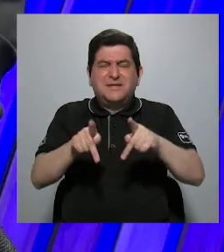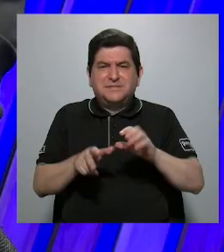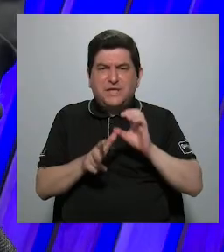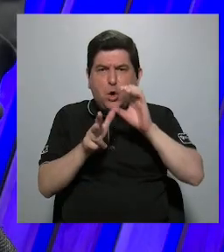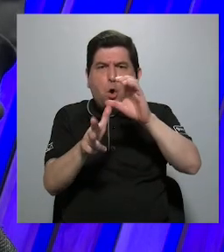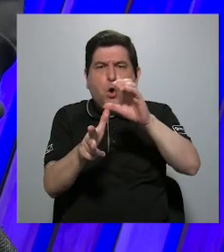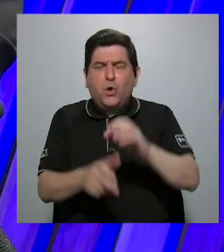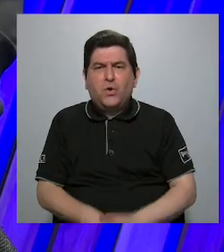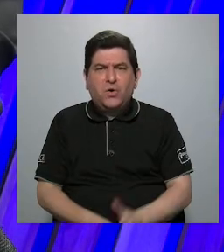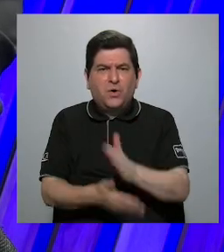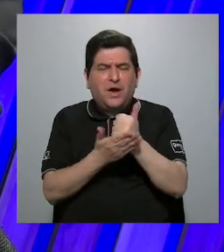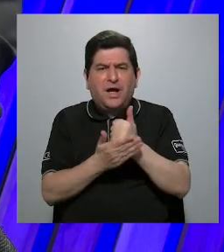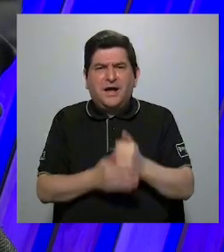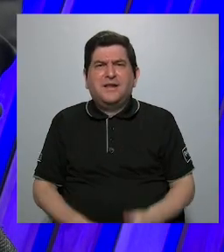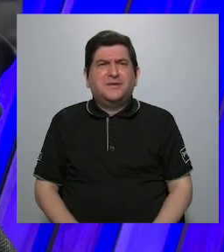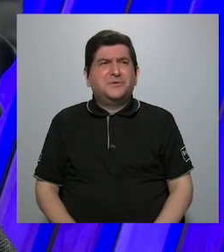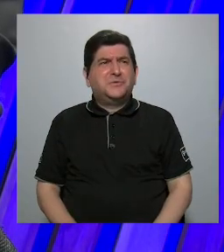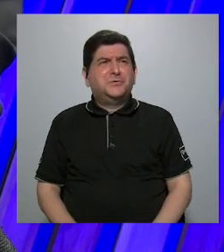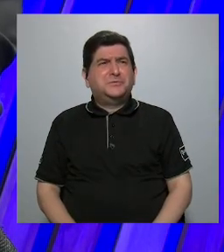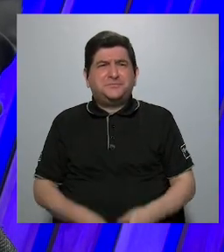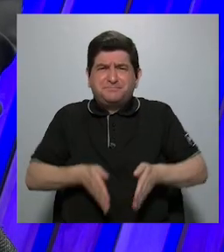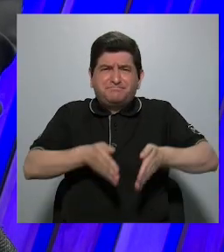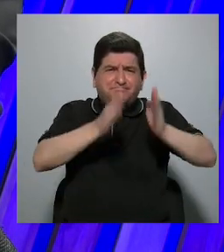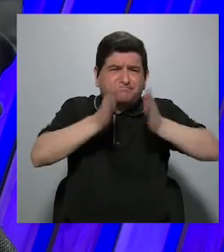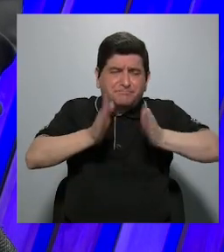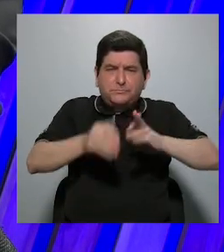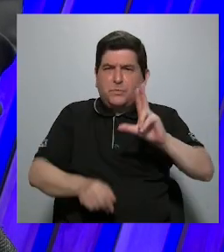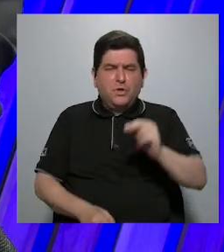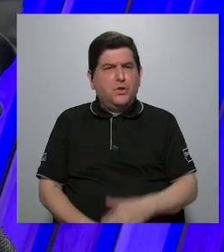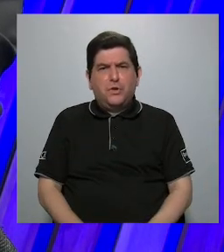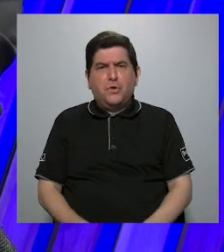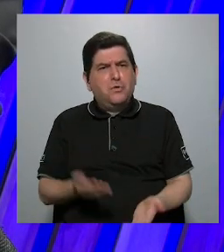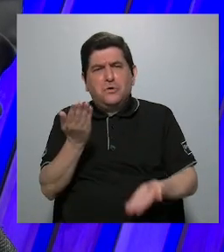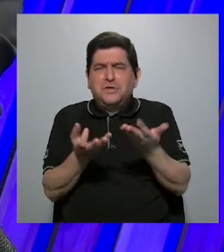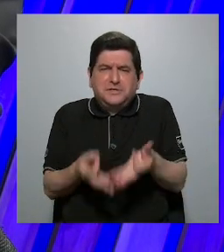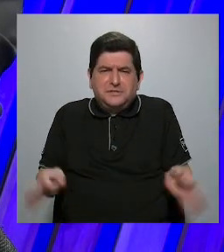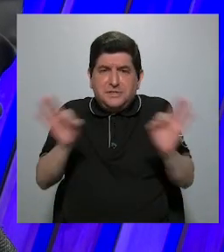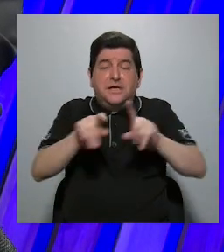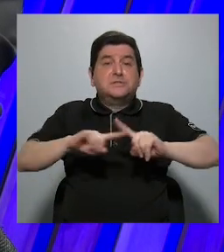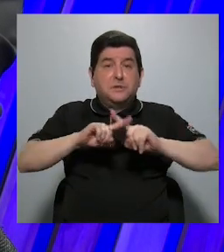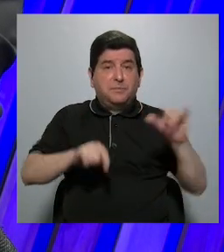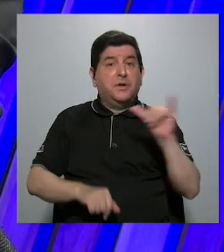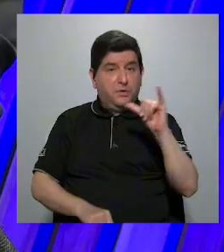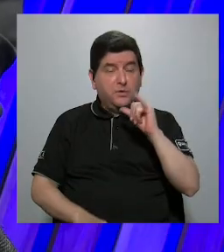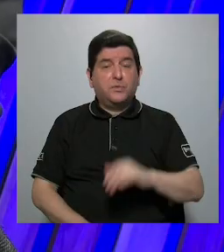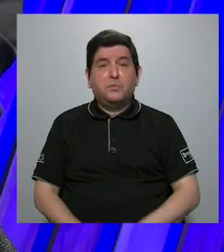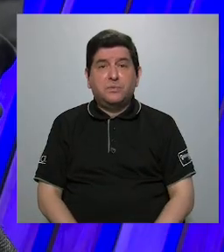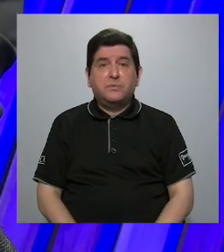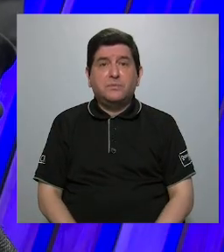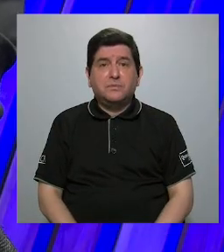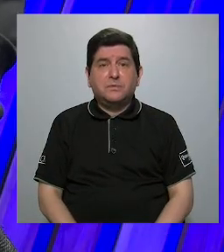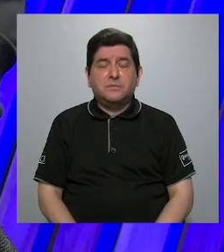también algunos edificios, tal vez no tan memorables, pero que también